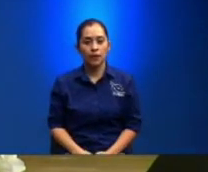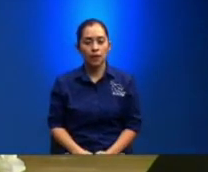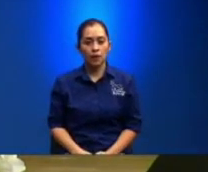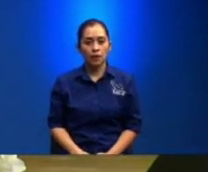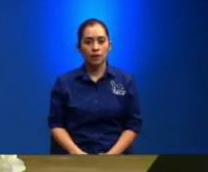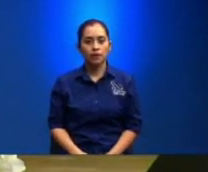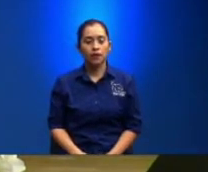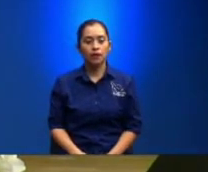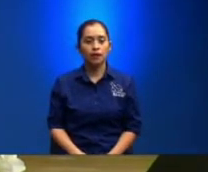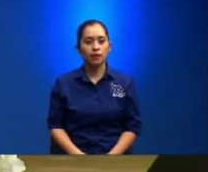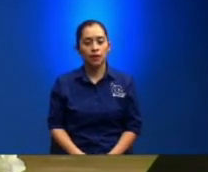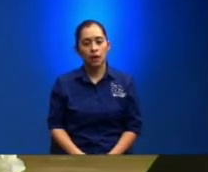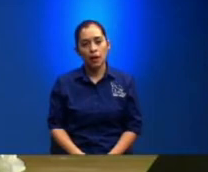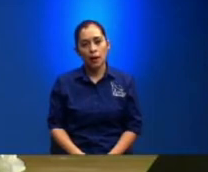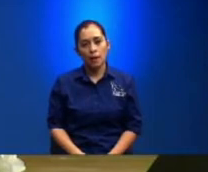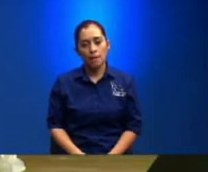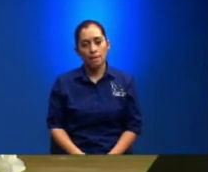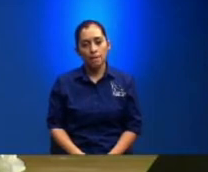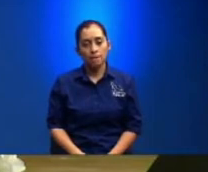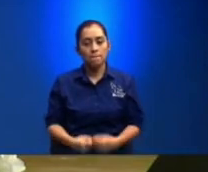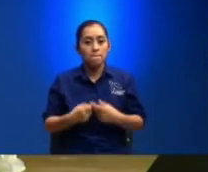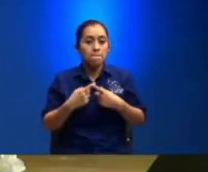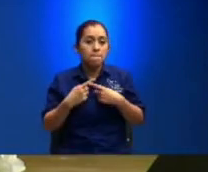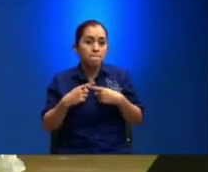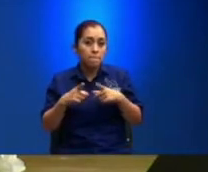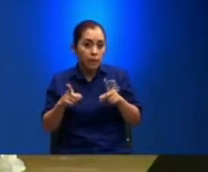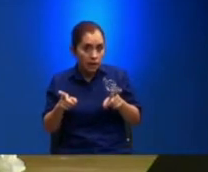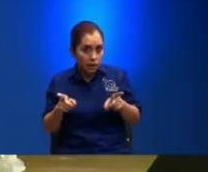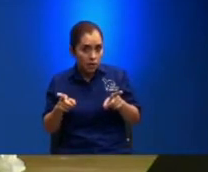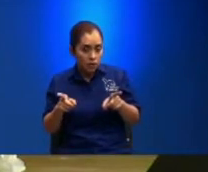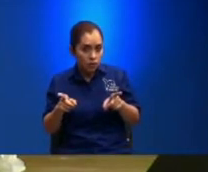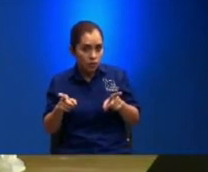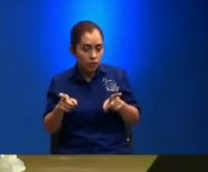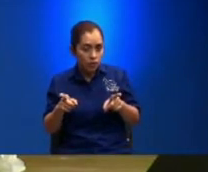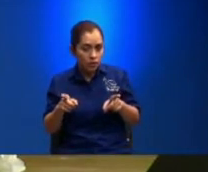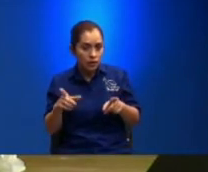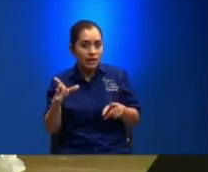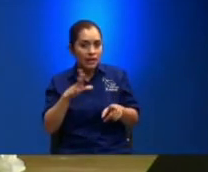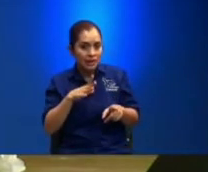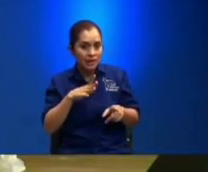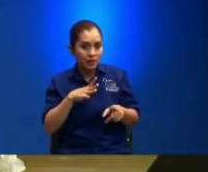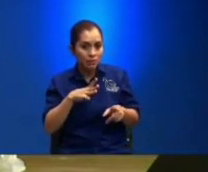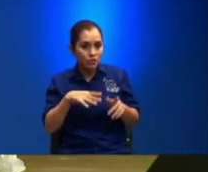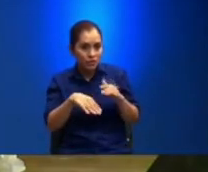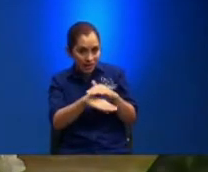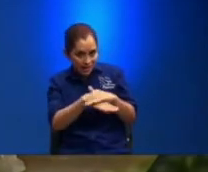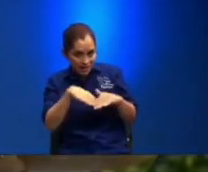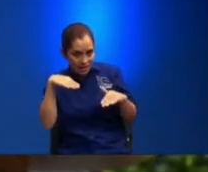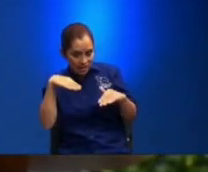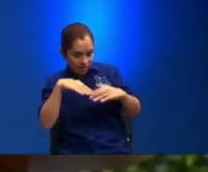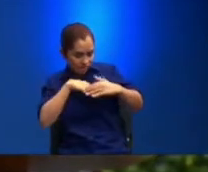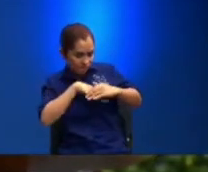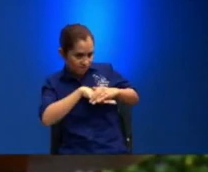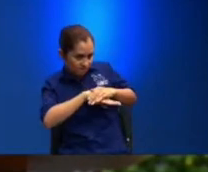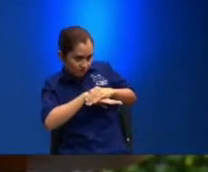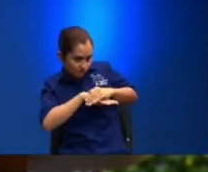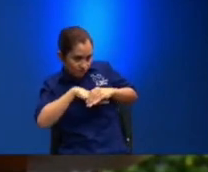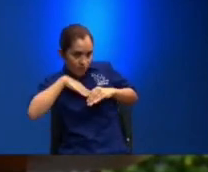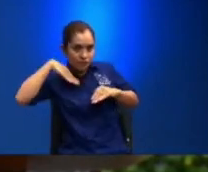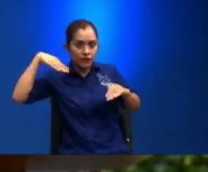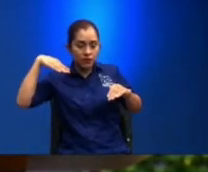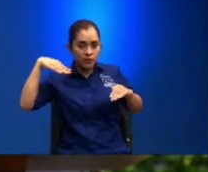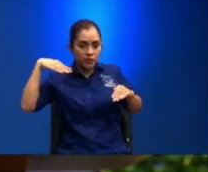de ur de los caldeos sino ciboure de los caldeos no ha salido de nosotros porque ese es común como un matrimonio